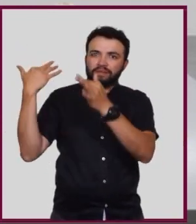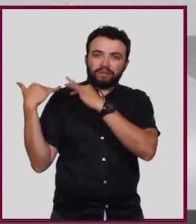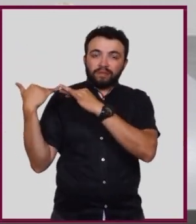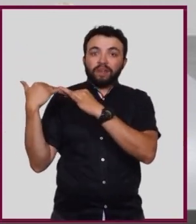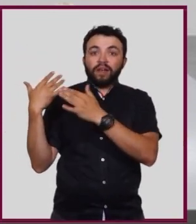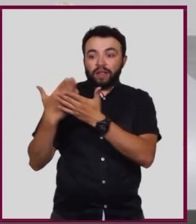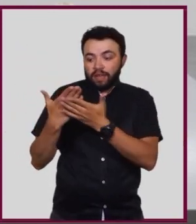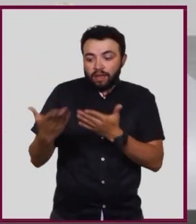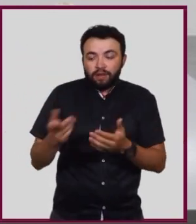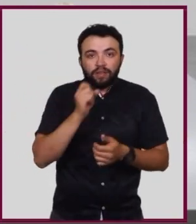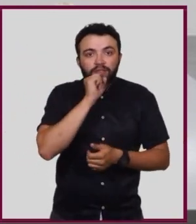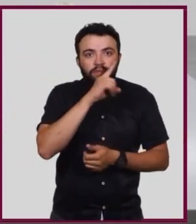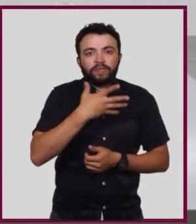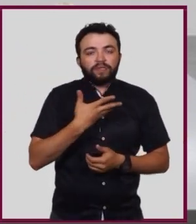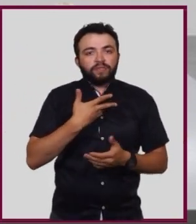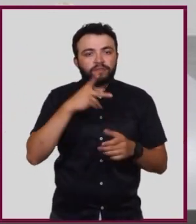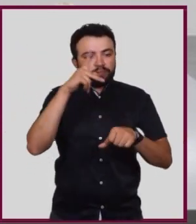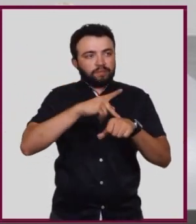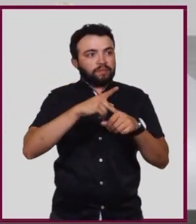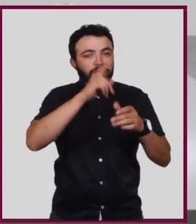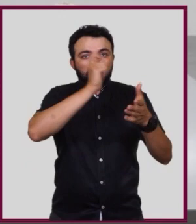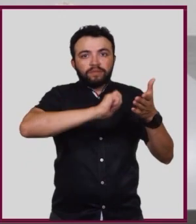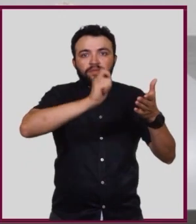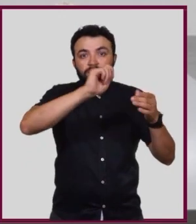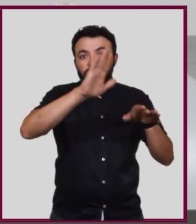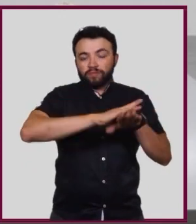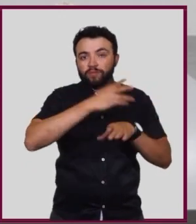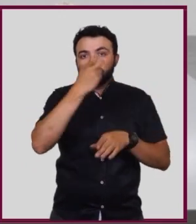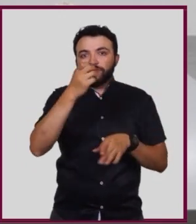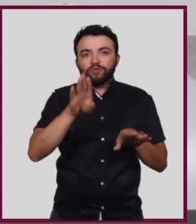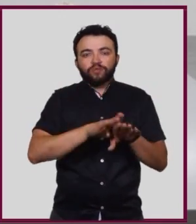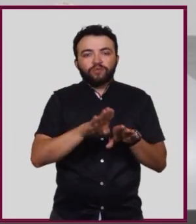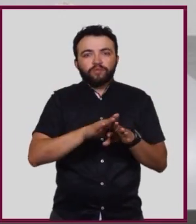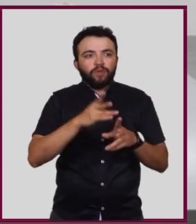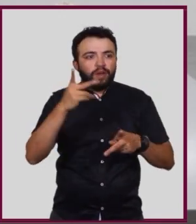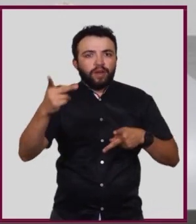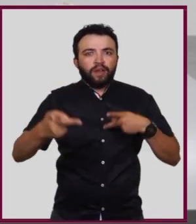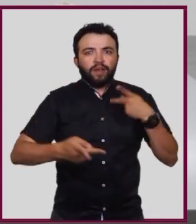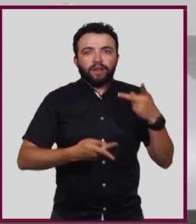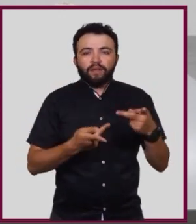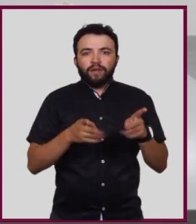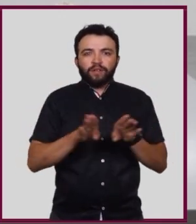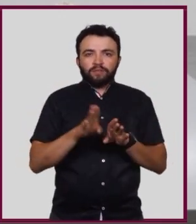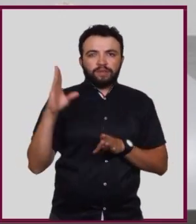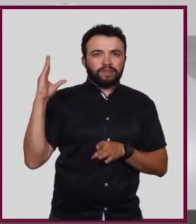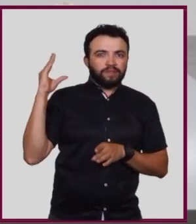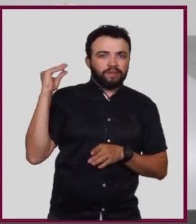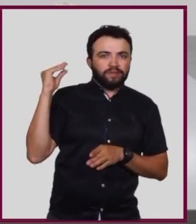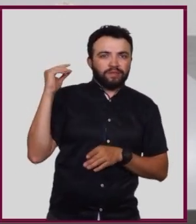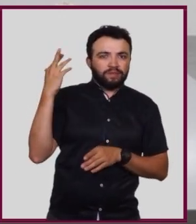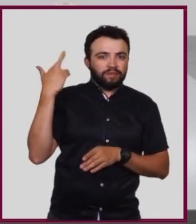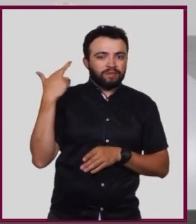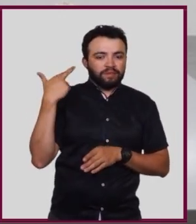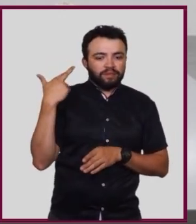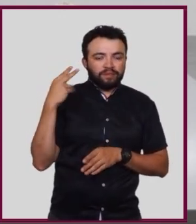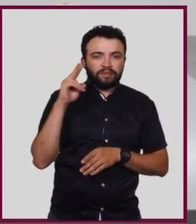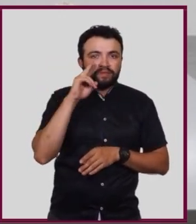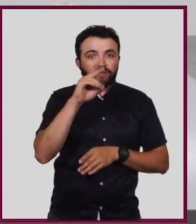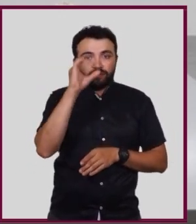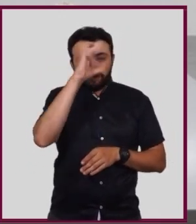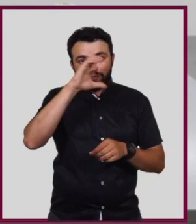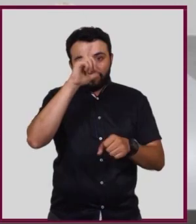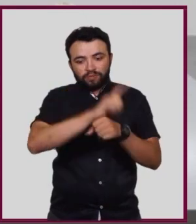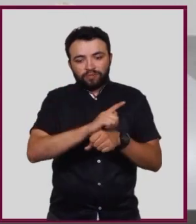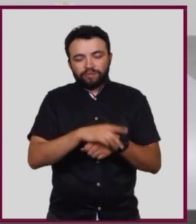en el pasado como en la actualidad, nuestra historia está escrita en las piedras. Y es por eso que nos hablan y susurran al oído